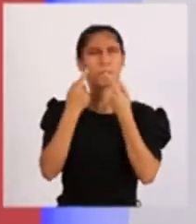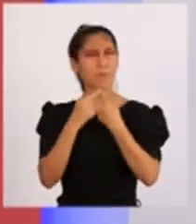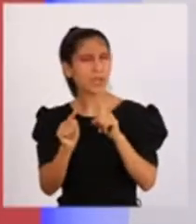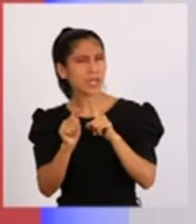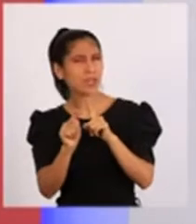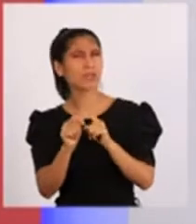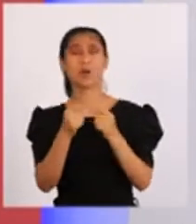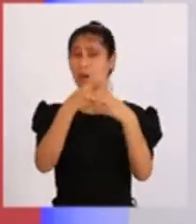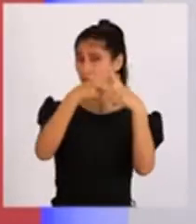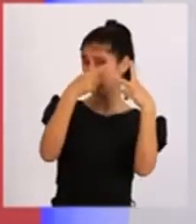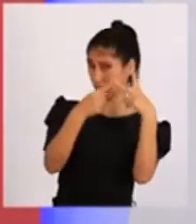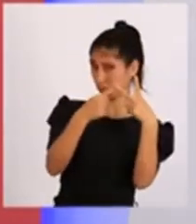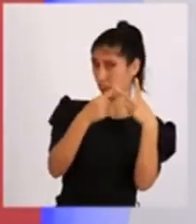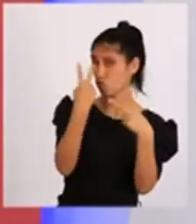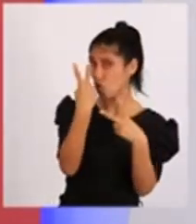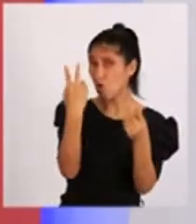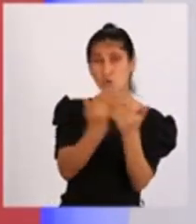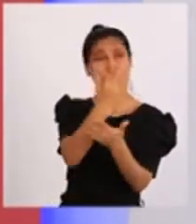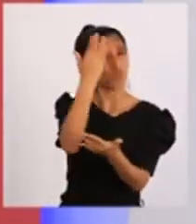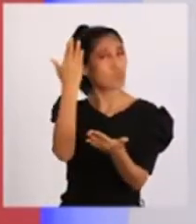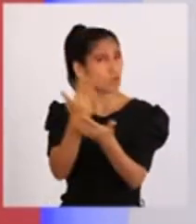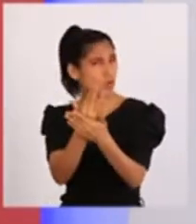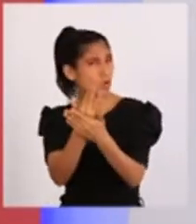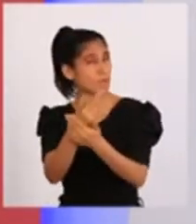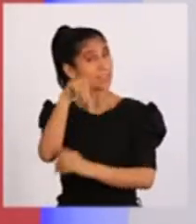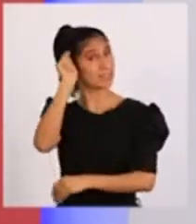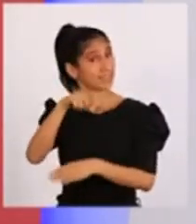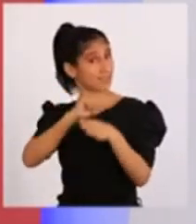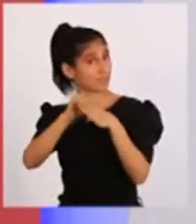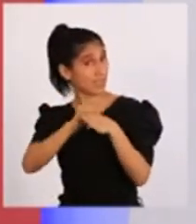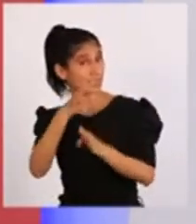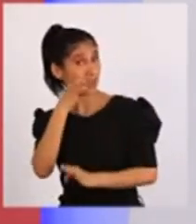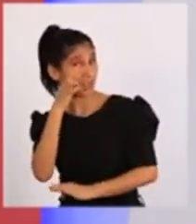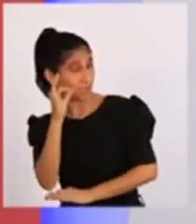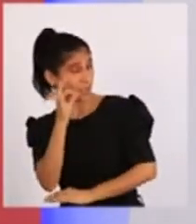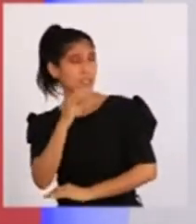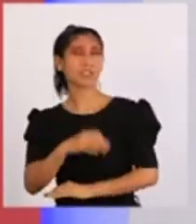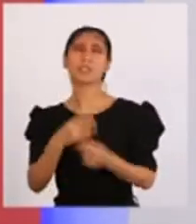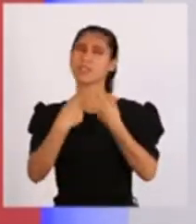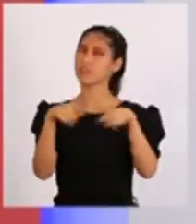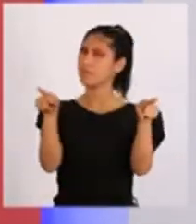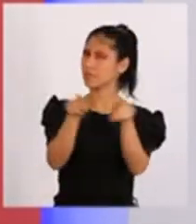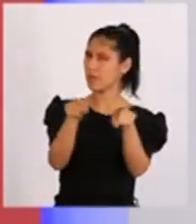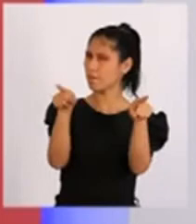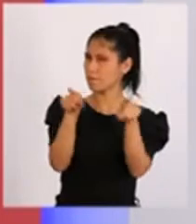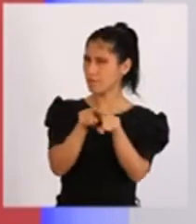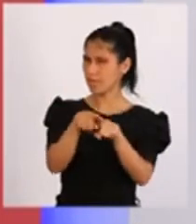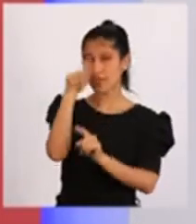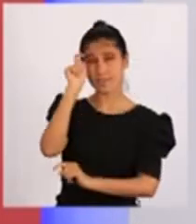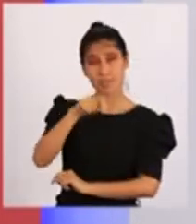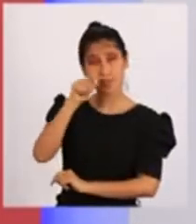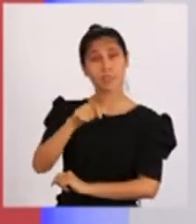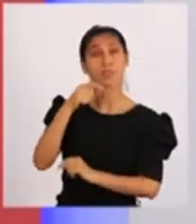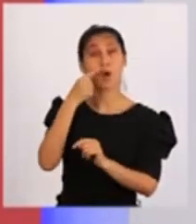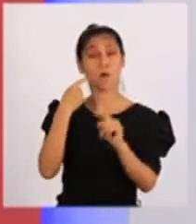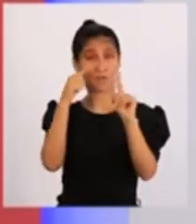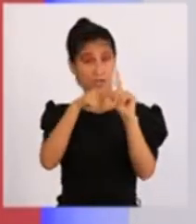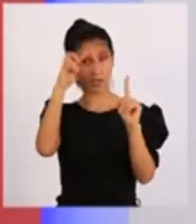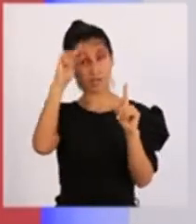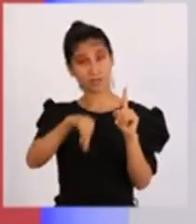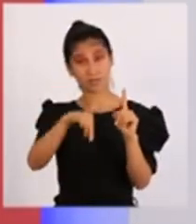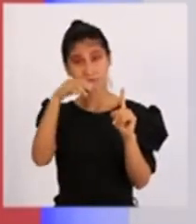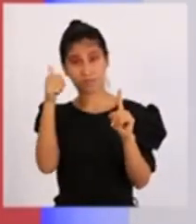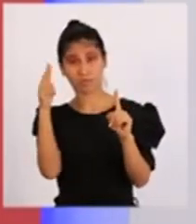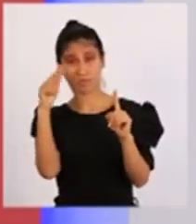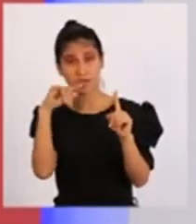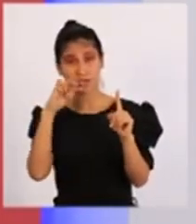two problems. Necesito practicar mi inglés y necesito contactar a Marino Morikawa.